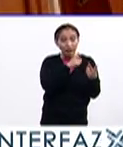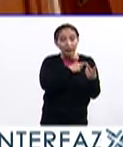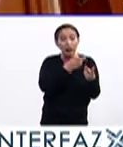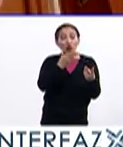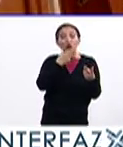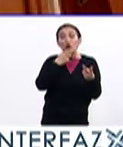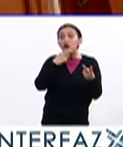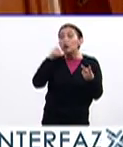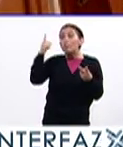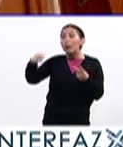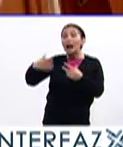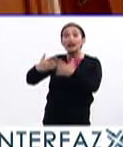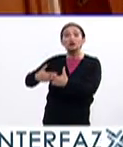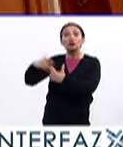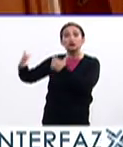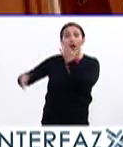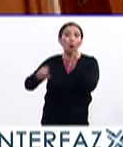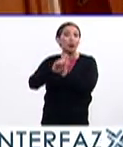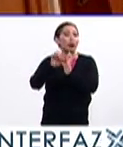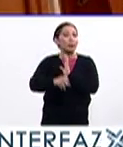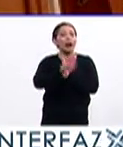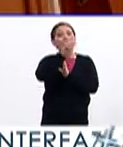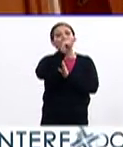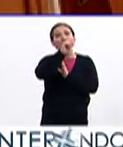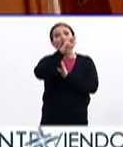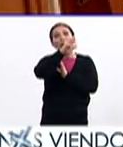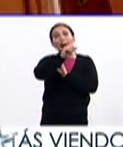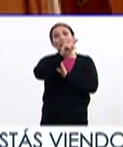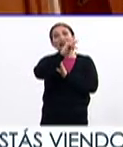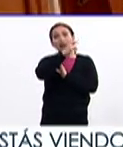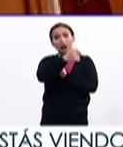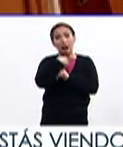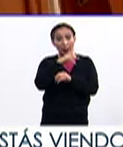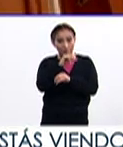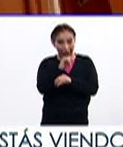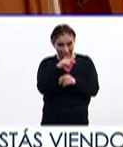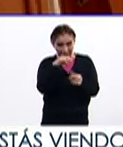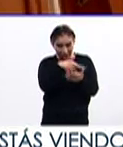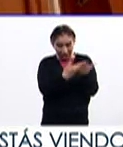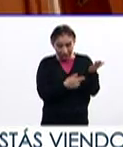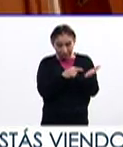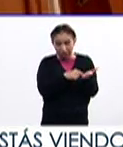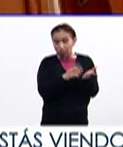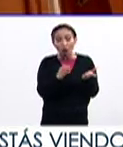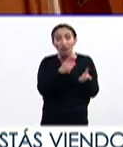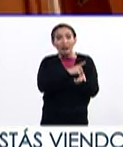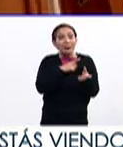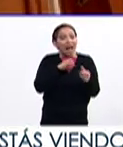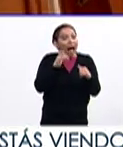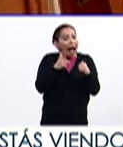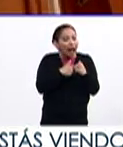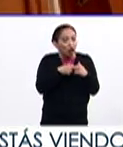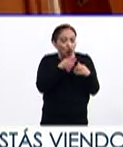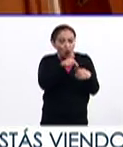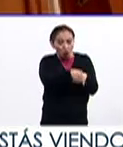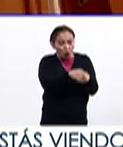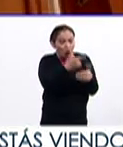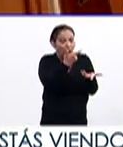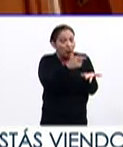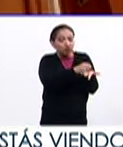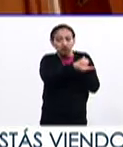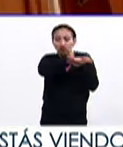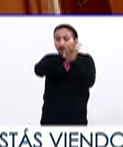no puede ser, por ejemplo, el teorema de Pitágoras, no puede ser una patente, sino que tiene que ser algo que